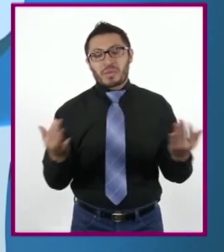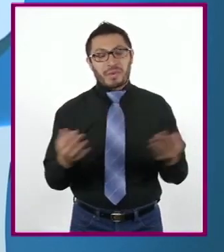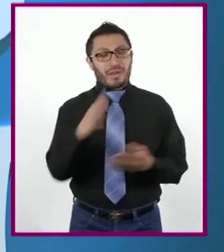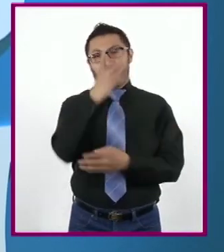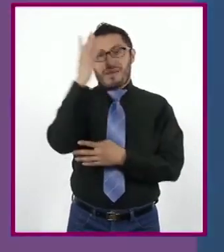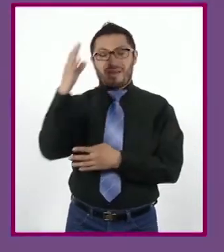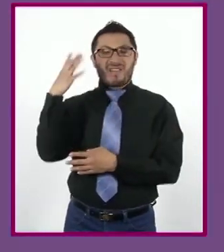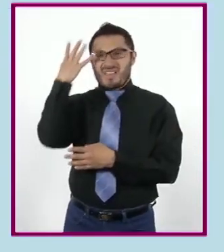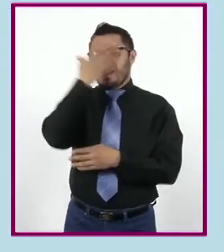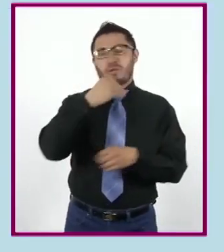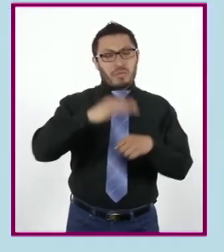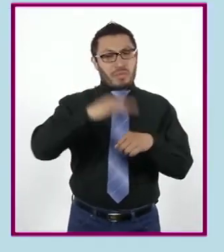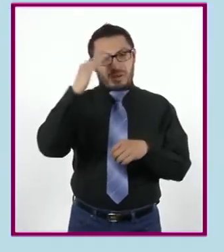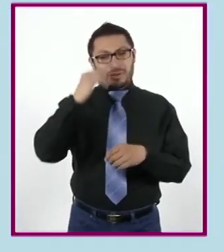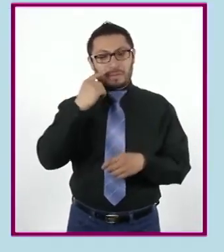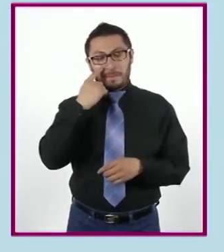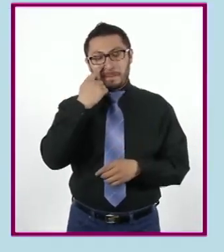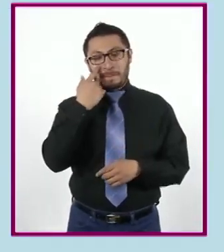bonita.